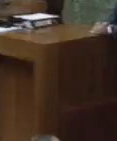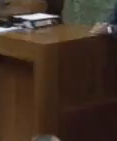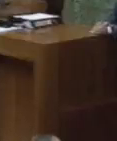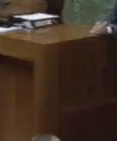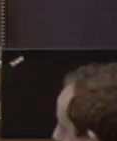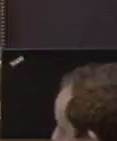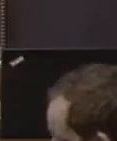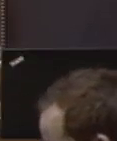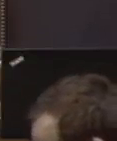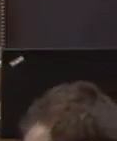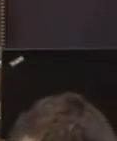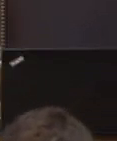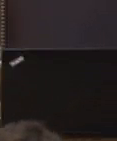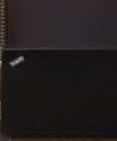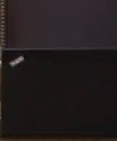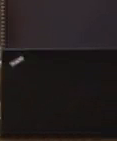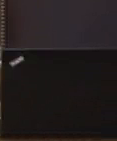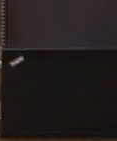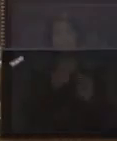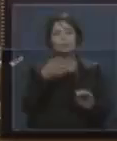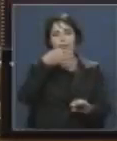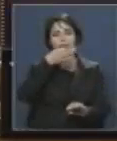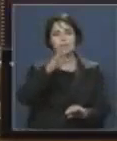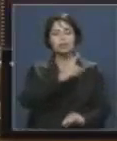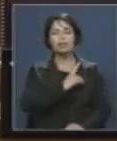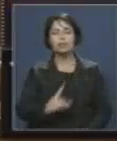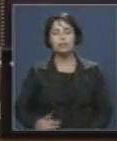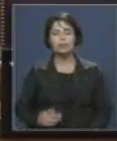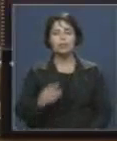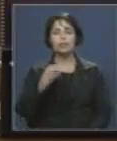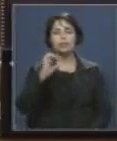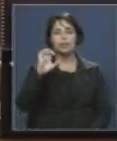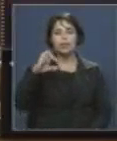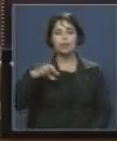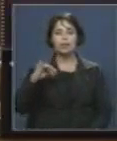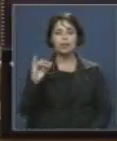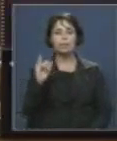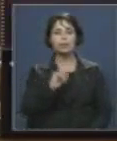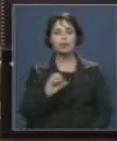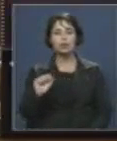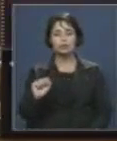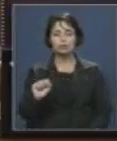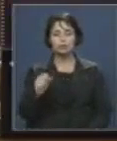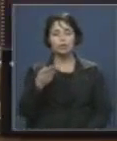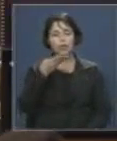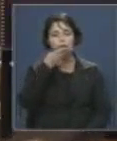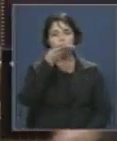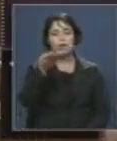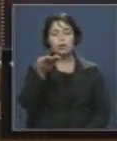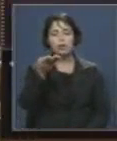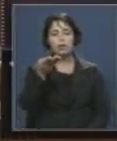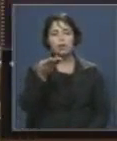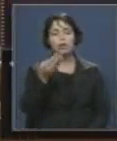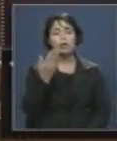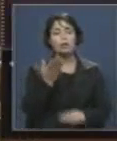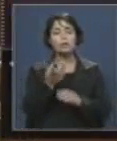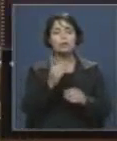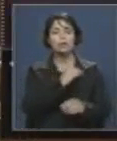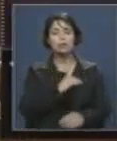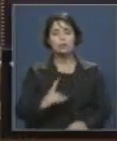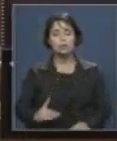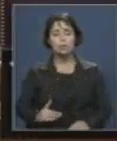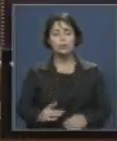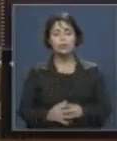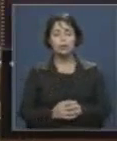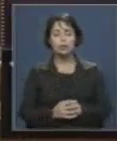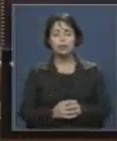En el tiempo previo intervendrá el diputado Fidel Espinosa. Le ofrezco la palabra, le solicito a los diputados y